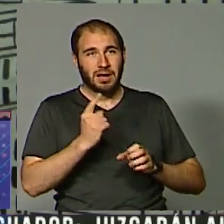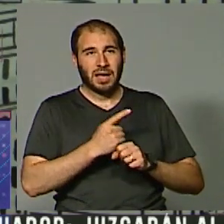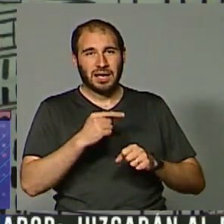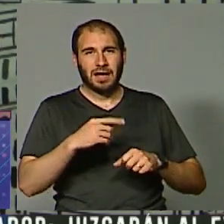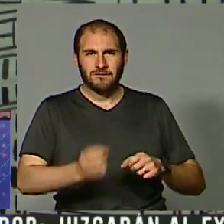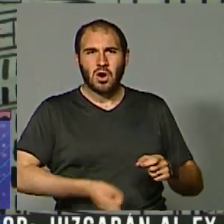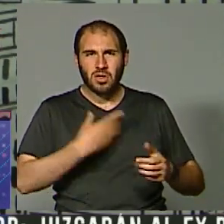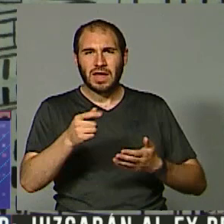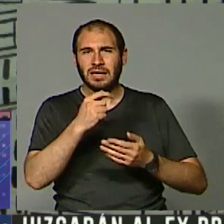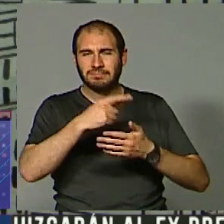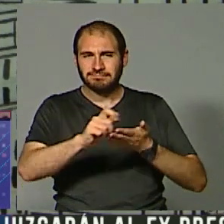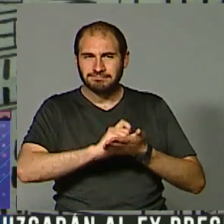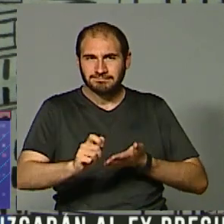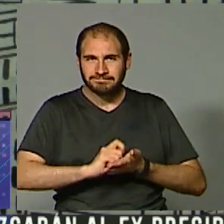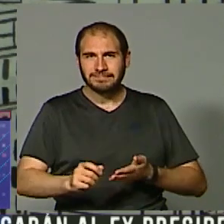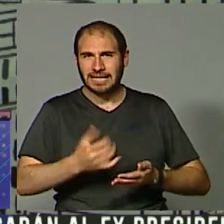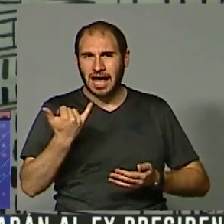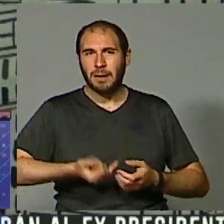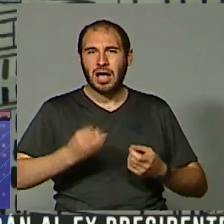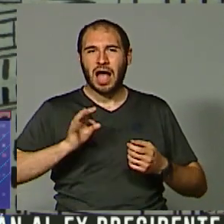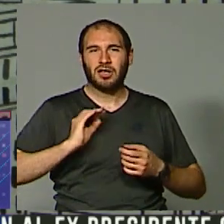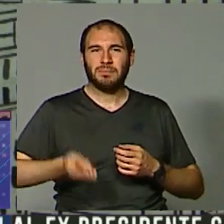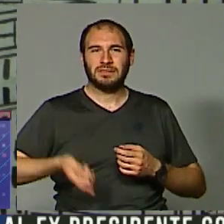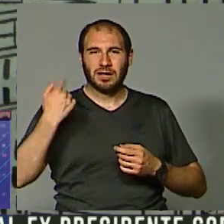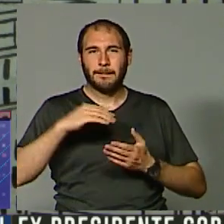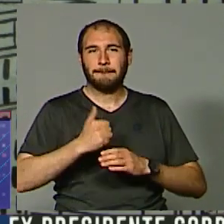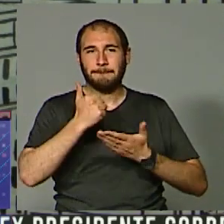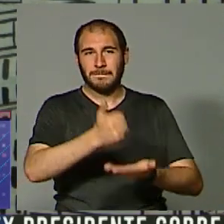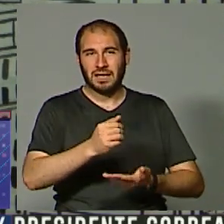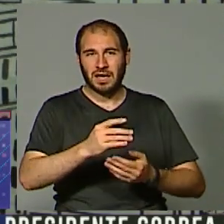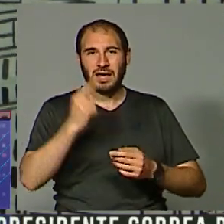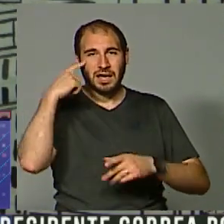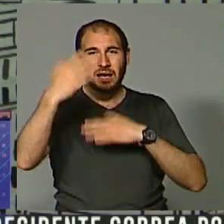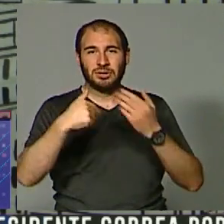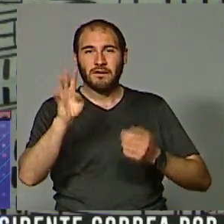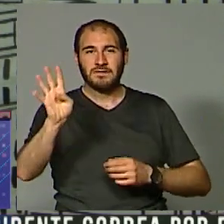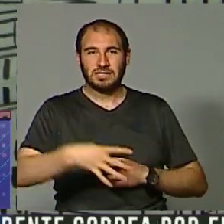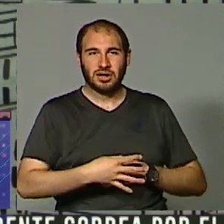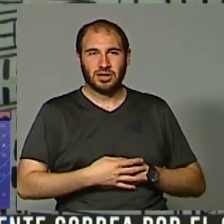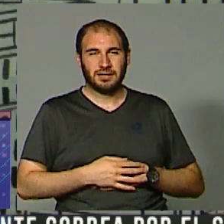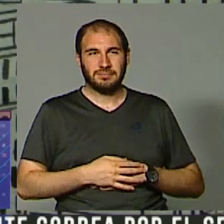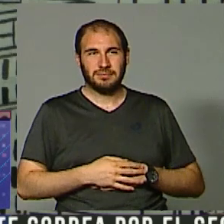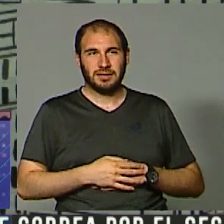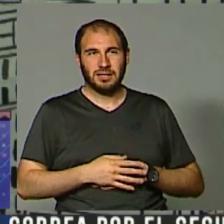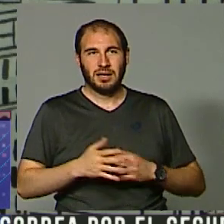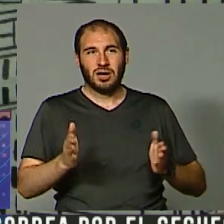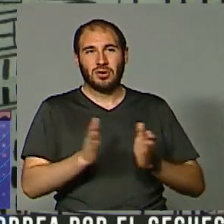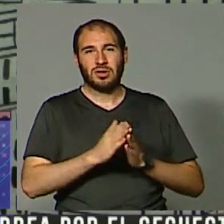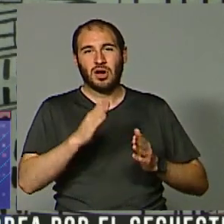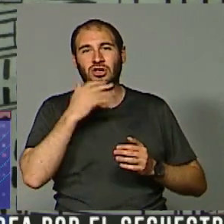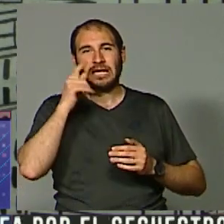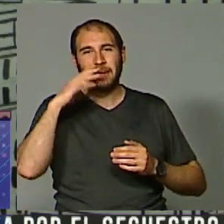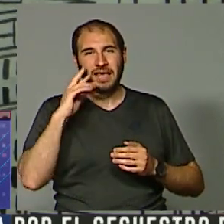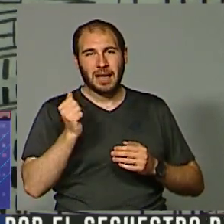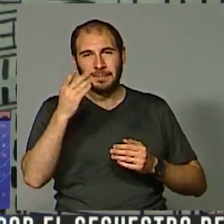muchísimas ganas de escribir una obra porque el año pasado gané una beca para ir a formarme en Barcelona con Josep Maria Miró, que es un